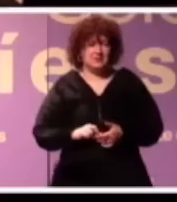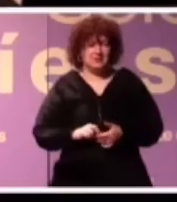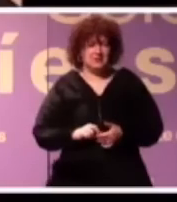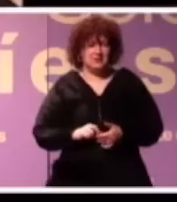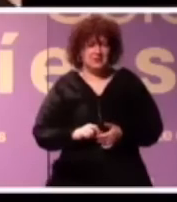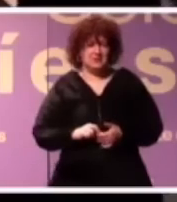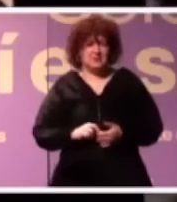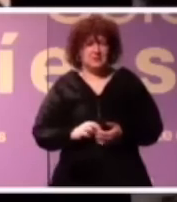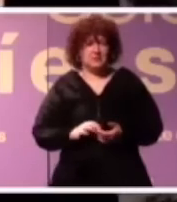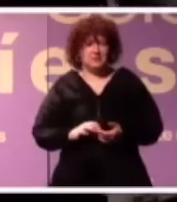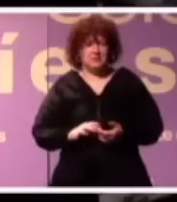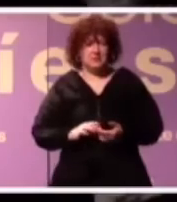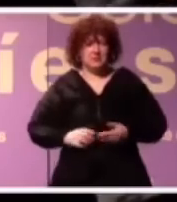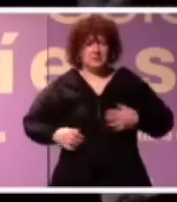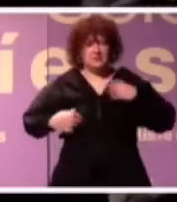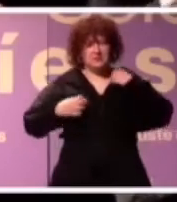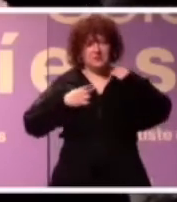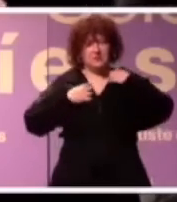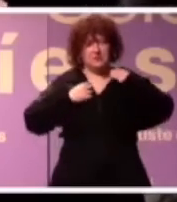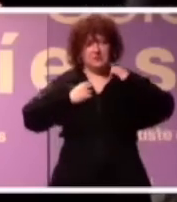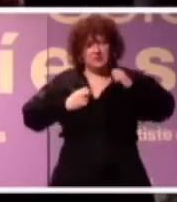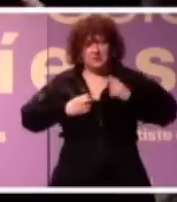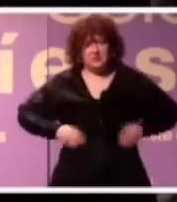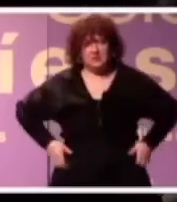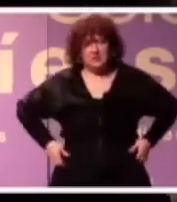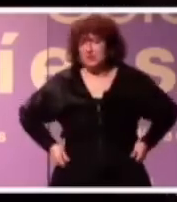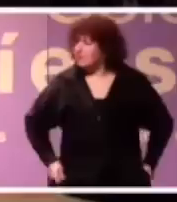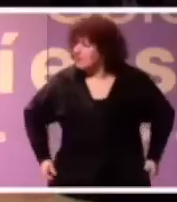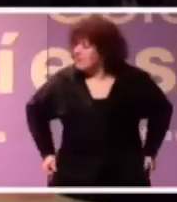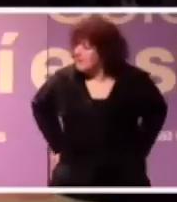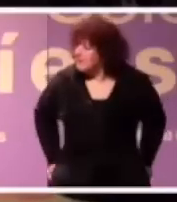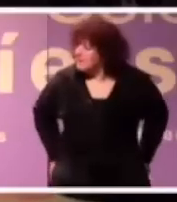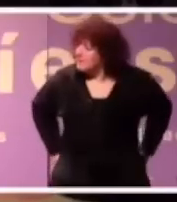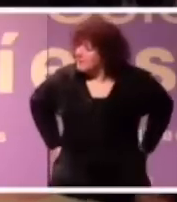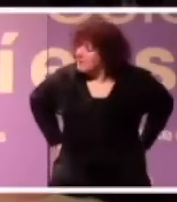a veces he dicho a veces